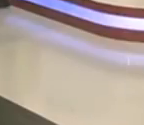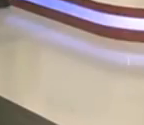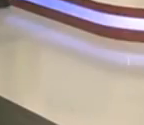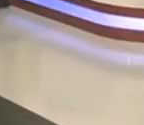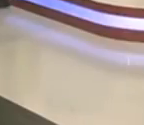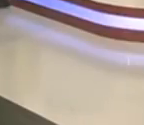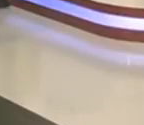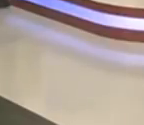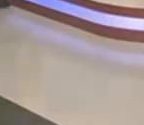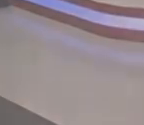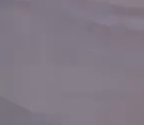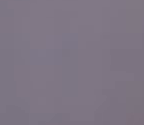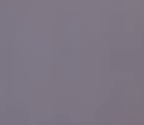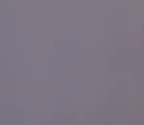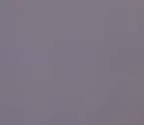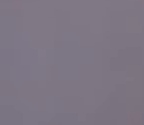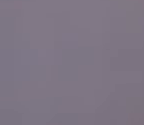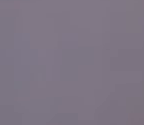adelante.